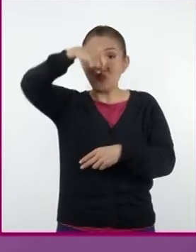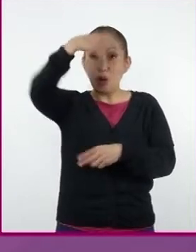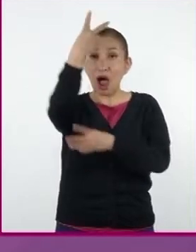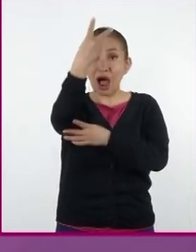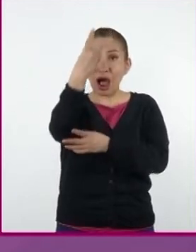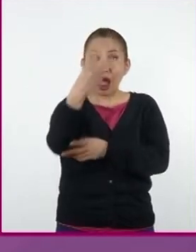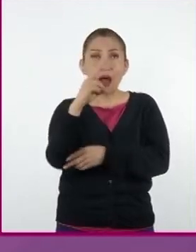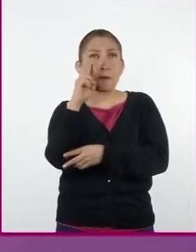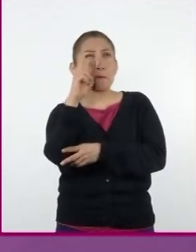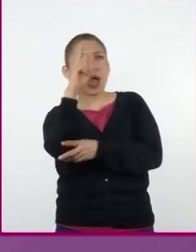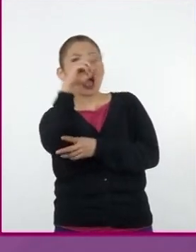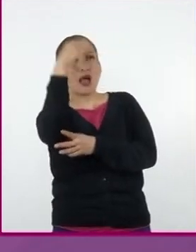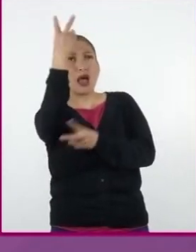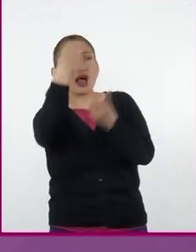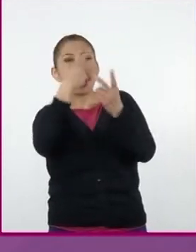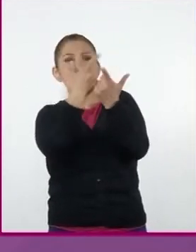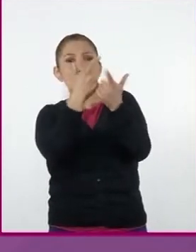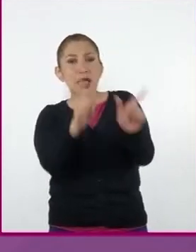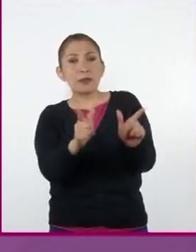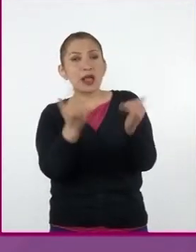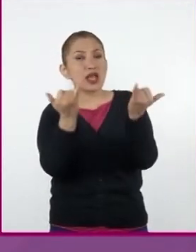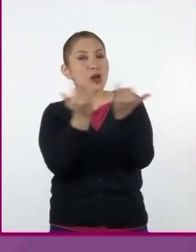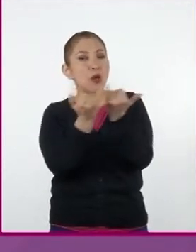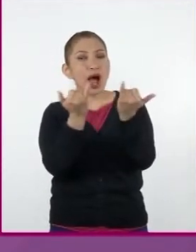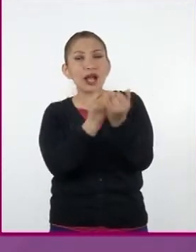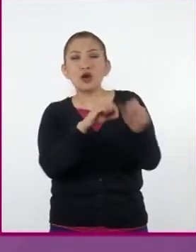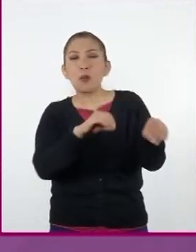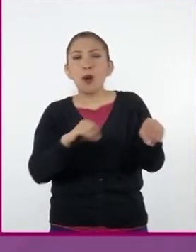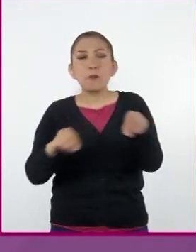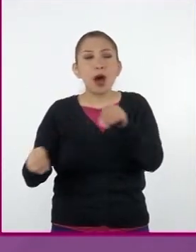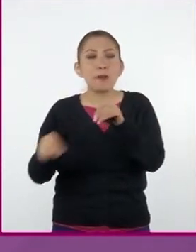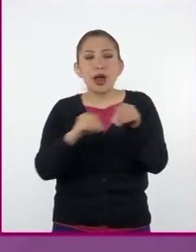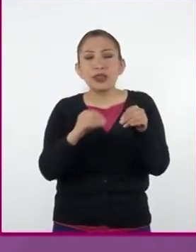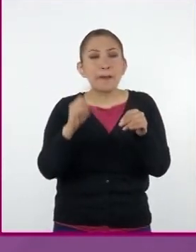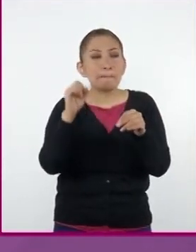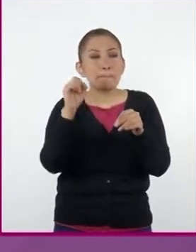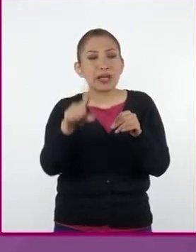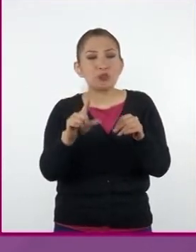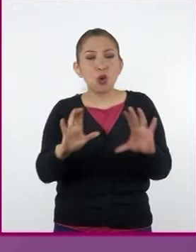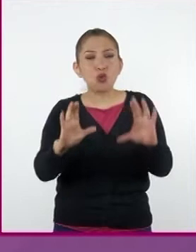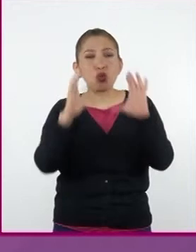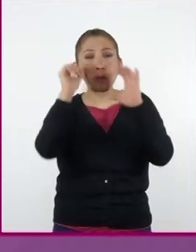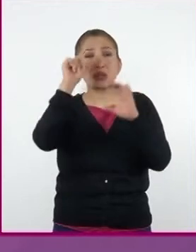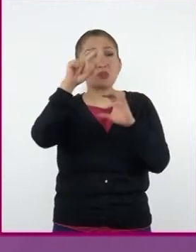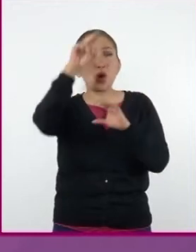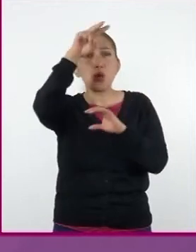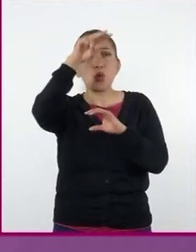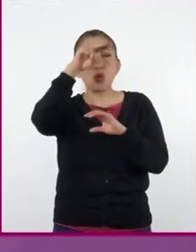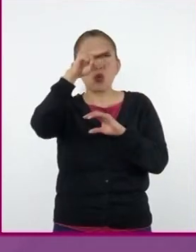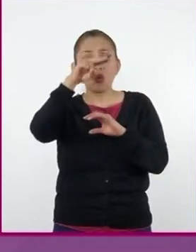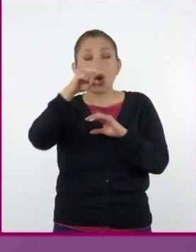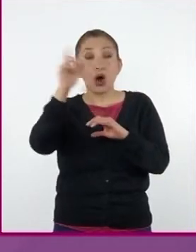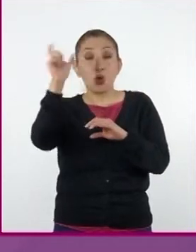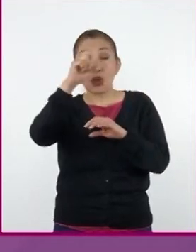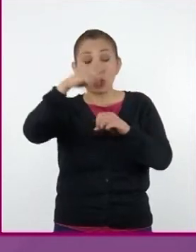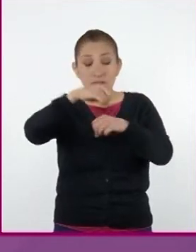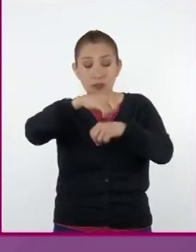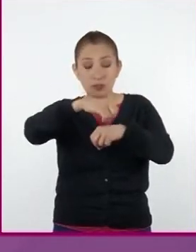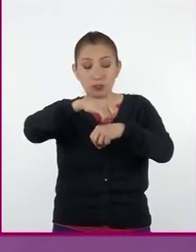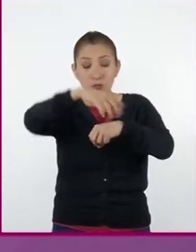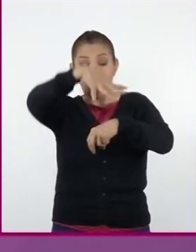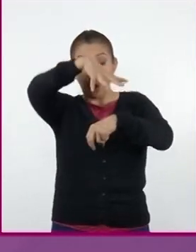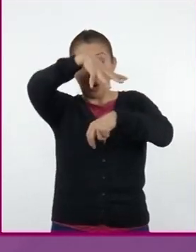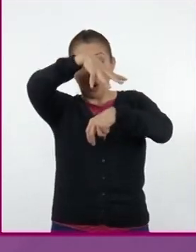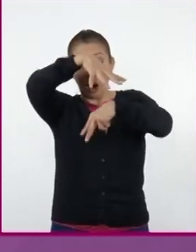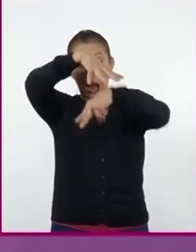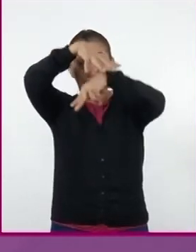podemos advertir que la caída libre es igual a un movimiento uniformemente acelerado. Cuando se abre, entonces la